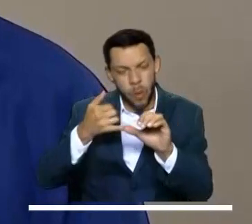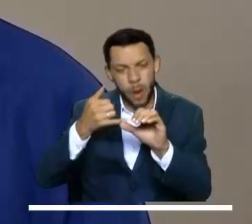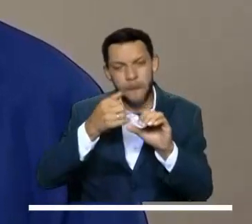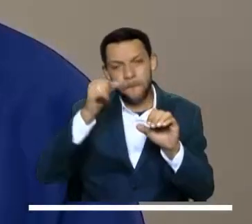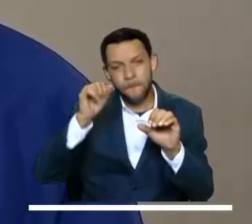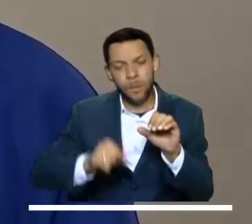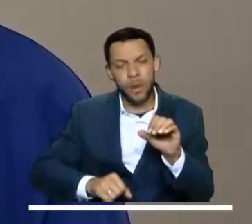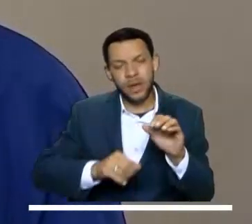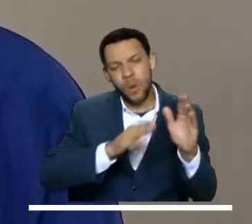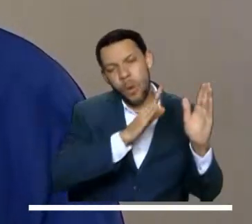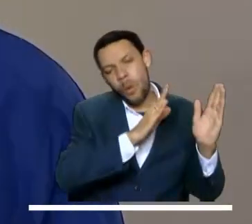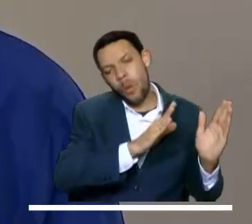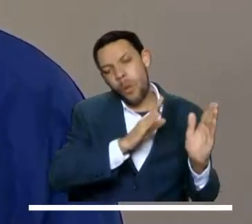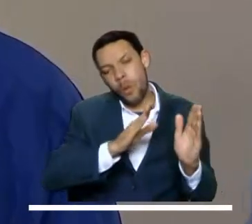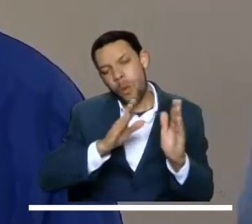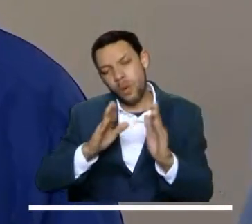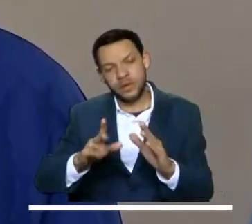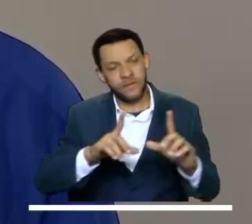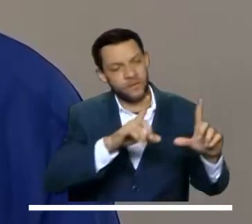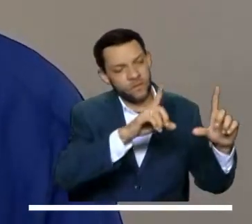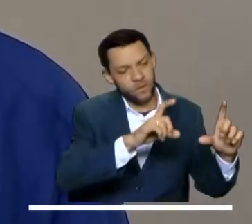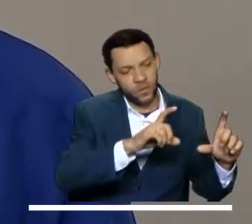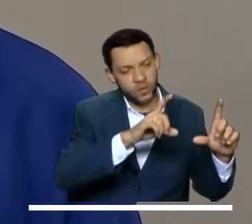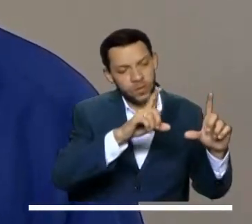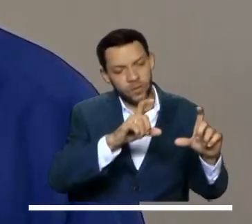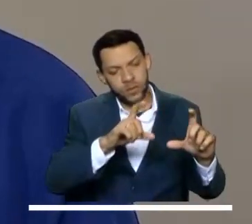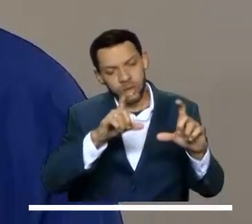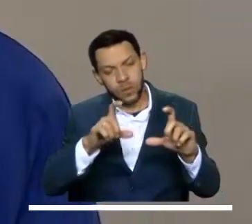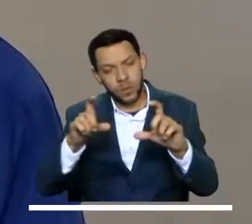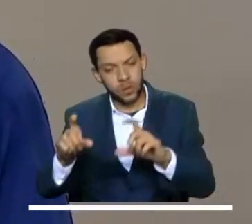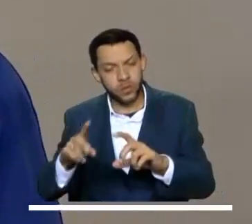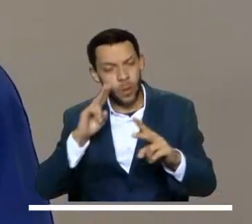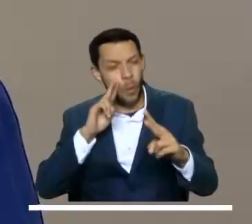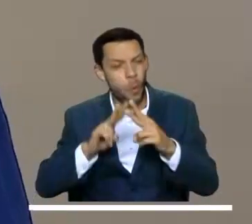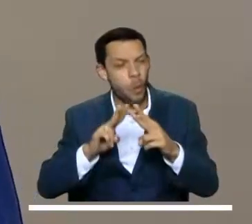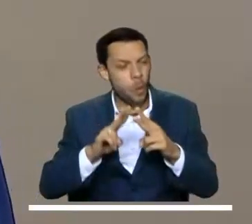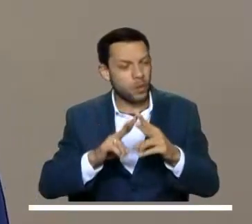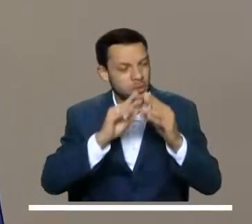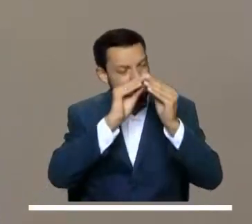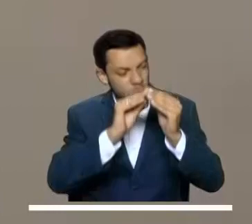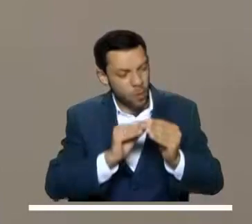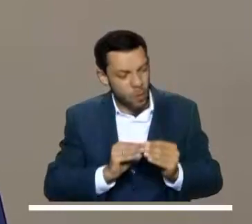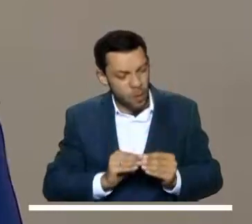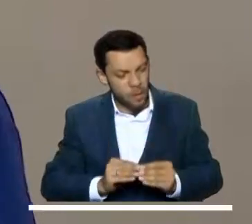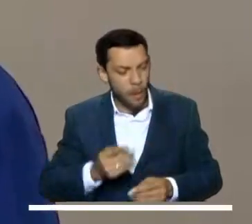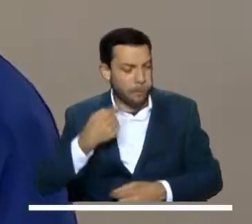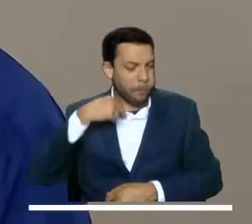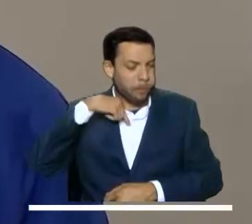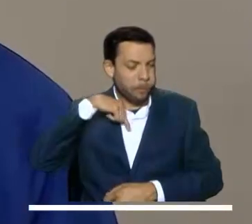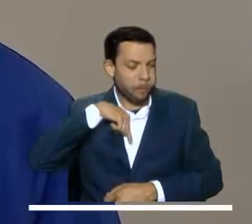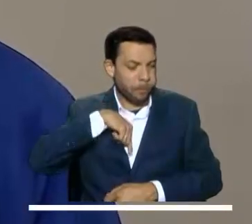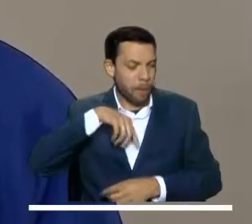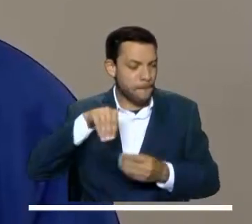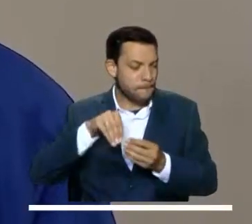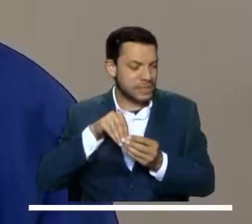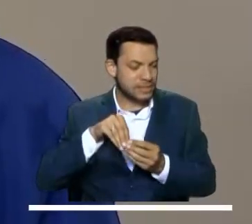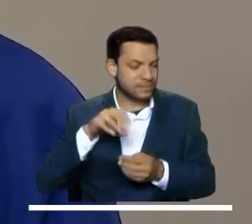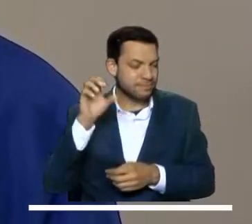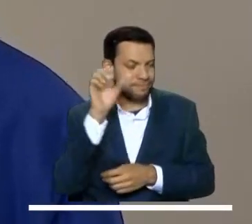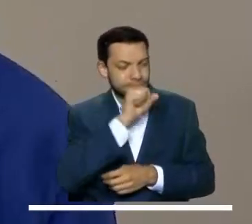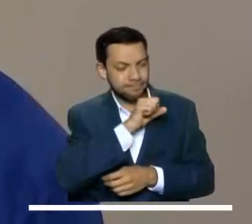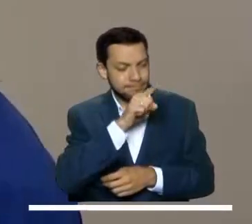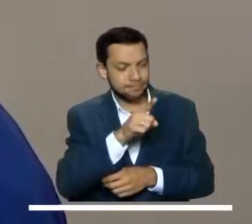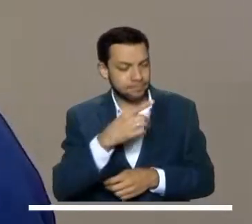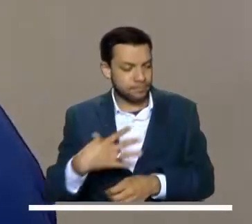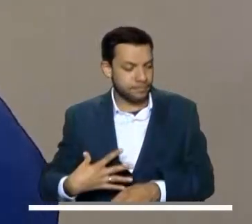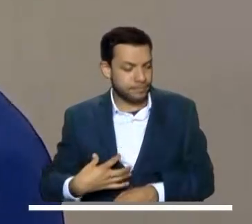permite identificar pequeñas lesiones precancerosas o cáncer in situ, cáncer inicial, que podría ser